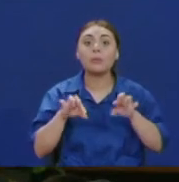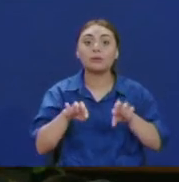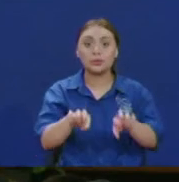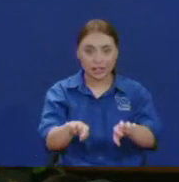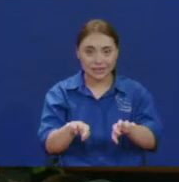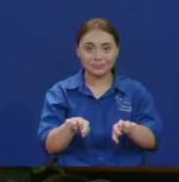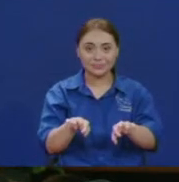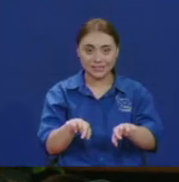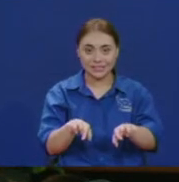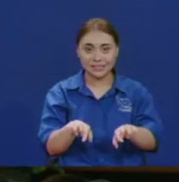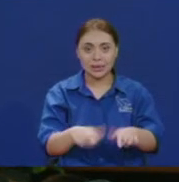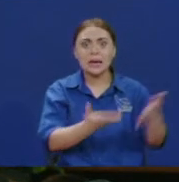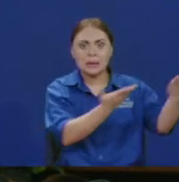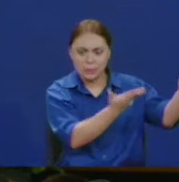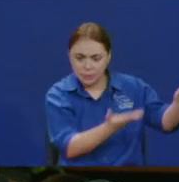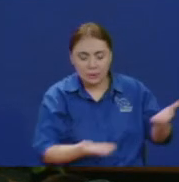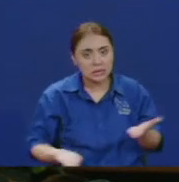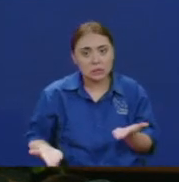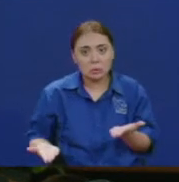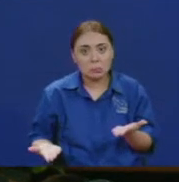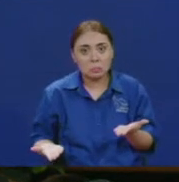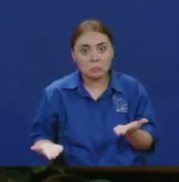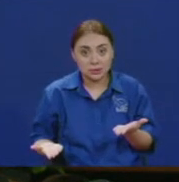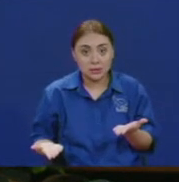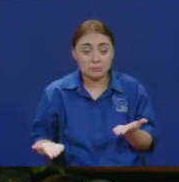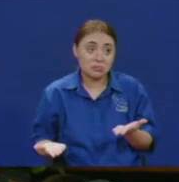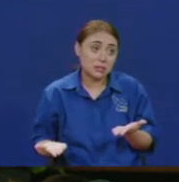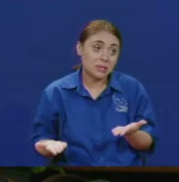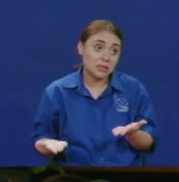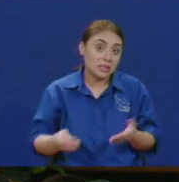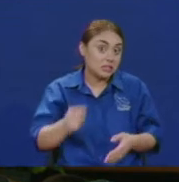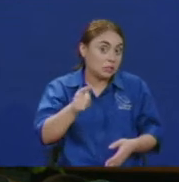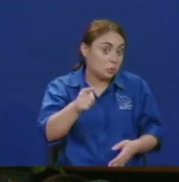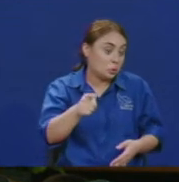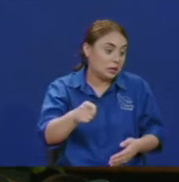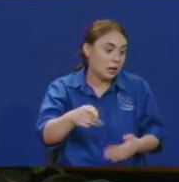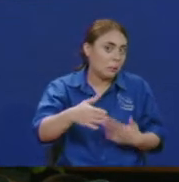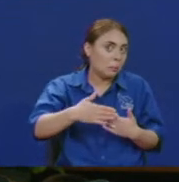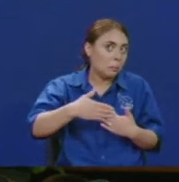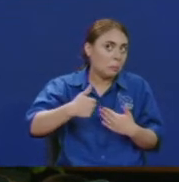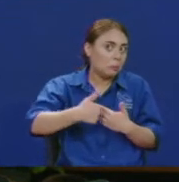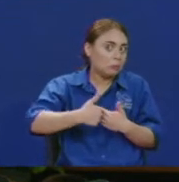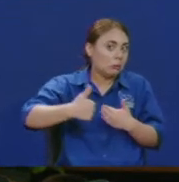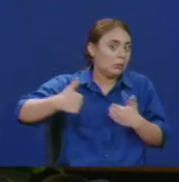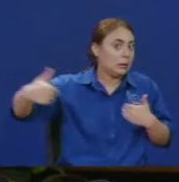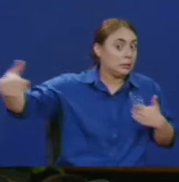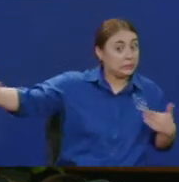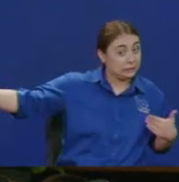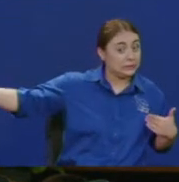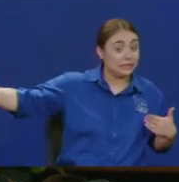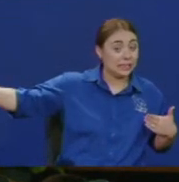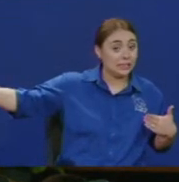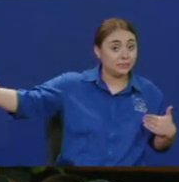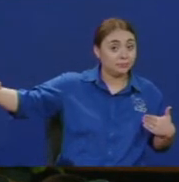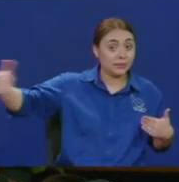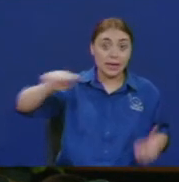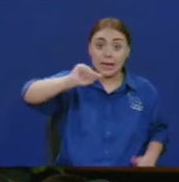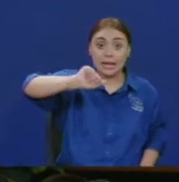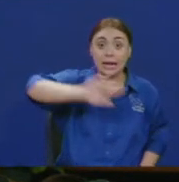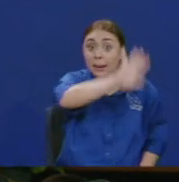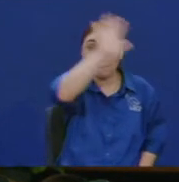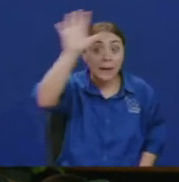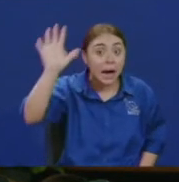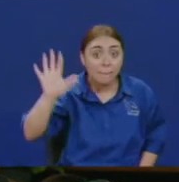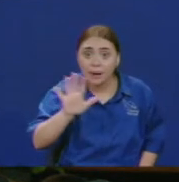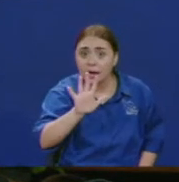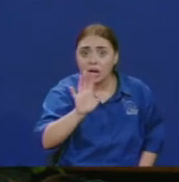Bienvenido. Y si por X o Y razón usted estaba lejos geográficamente, si estaba pues